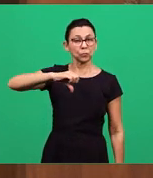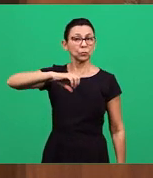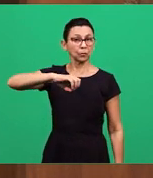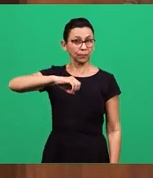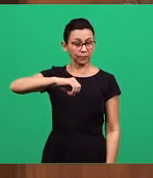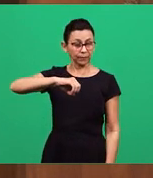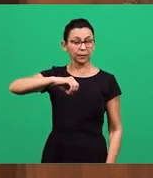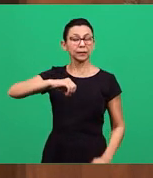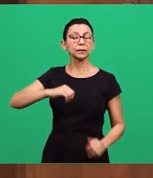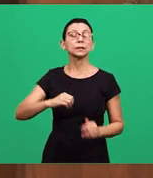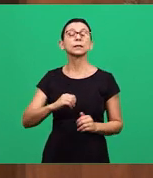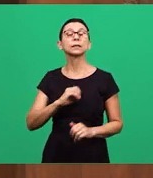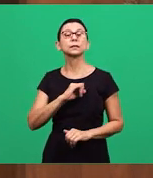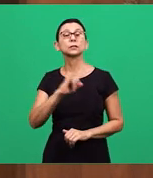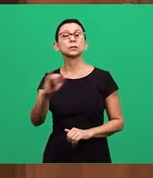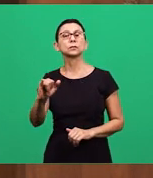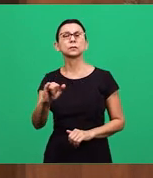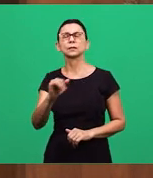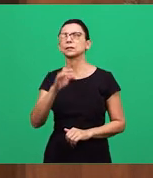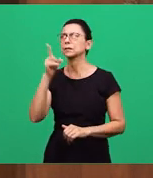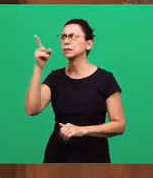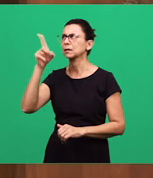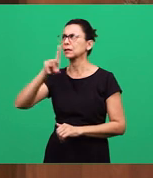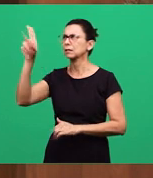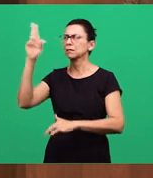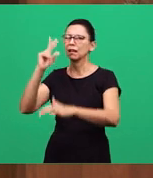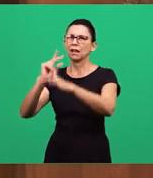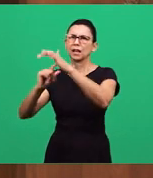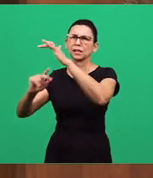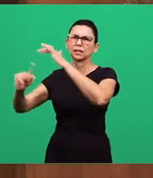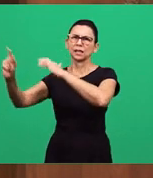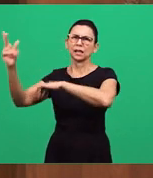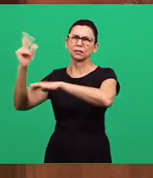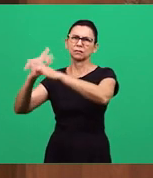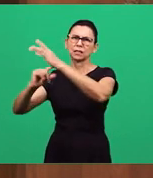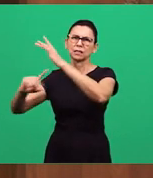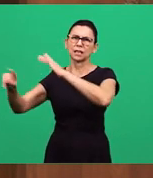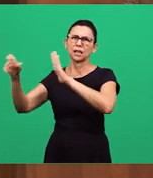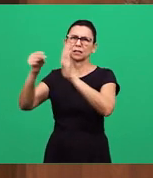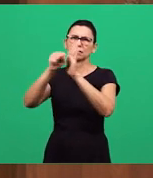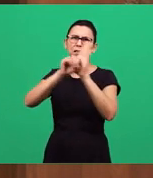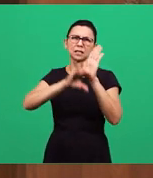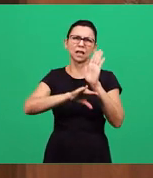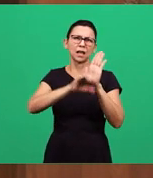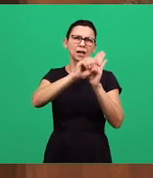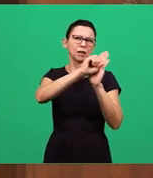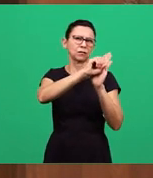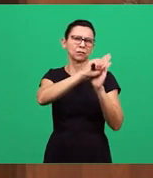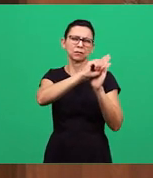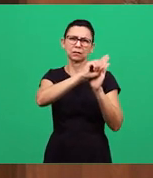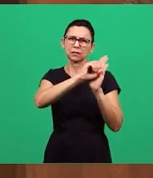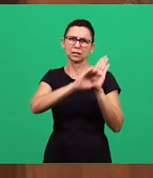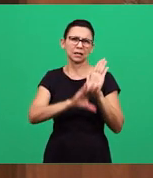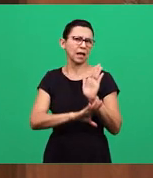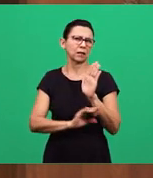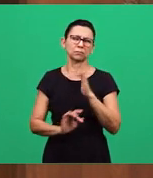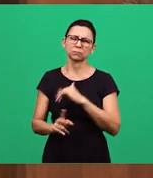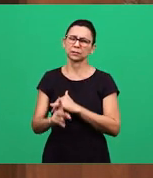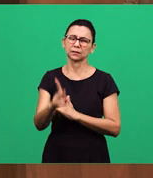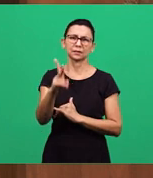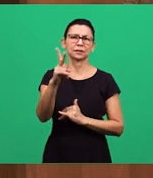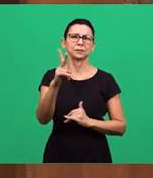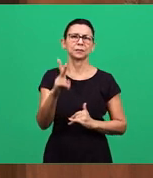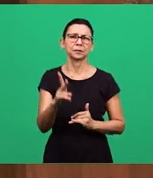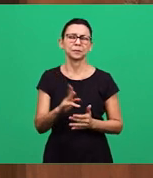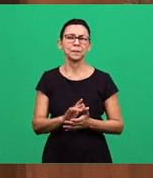de eternidad a eternidad, de eternidad a eternidad tú eres Dios. Entonces estamos hablando de un proyecto, no concebido por